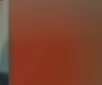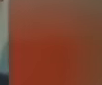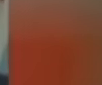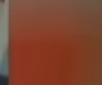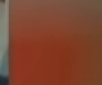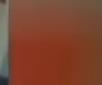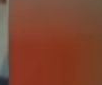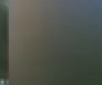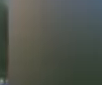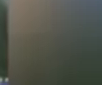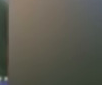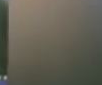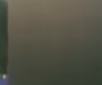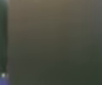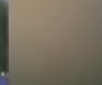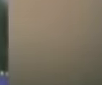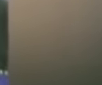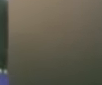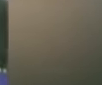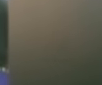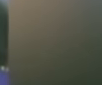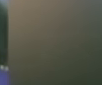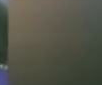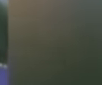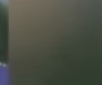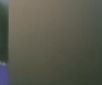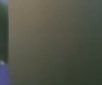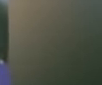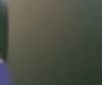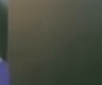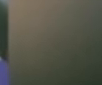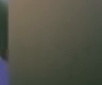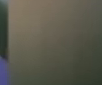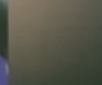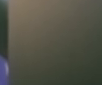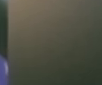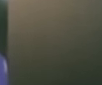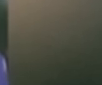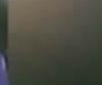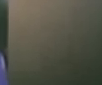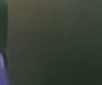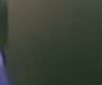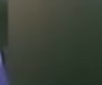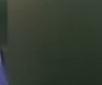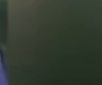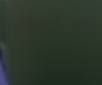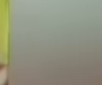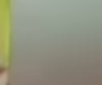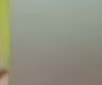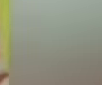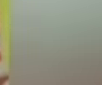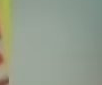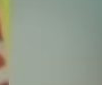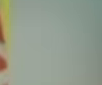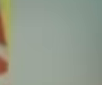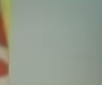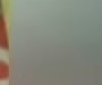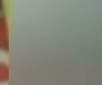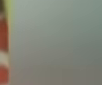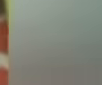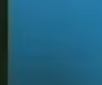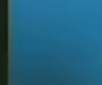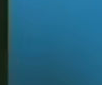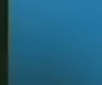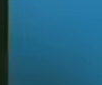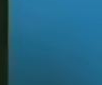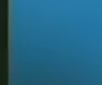de quedarte callado. Ese espiral del silencio orilla a las personas a quedarse calladas sobre sus opiniones. Es diferente en redes sociales, ¿por